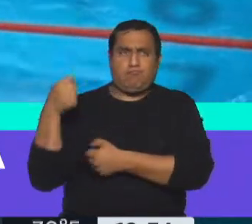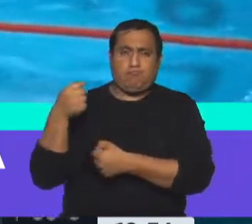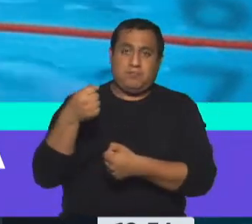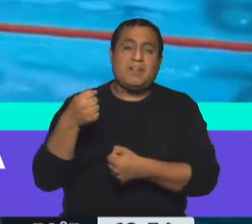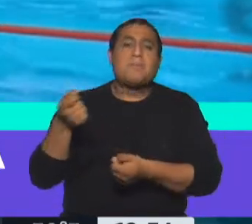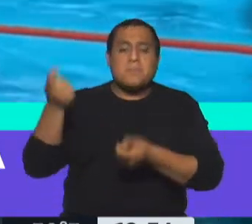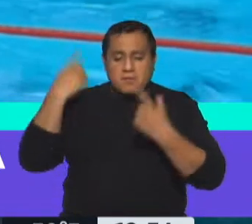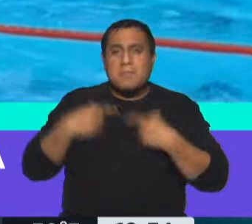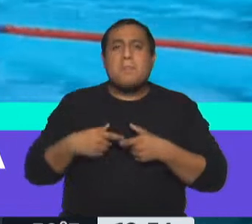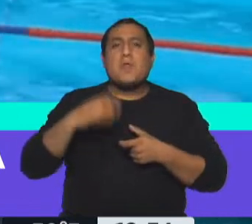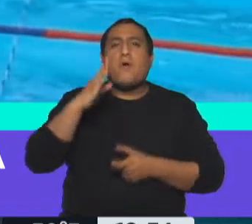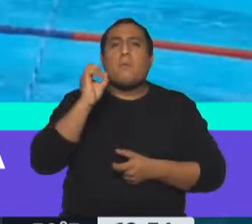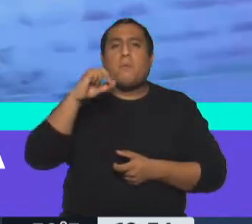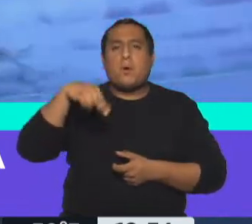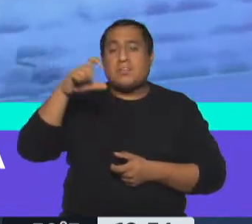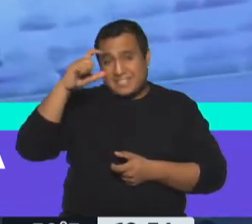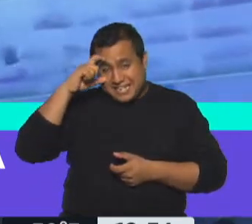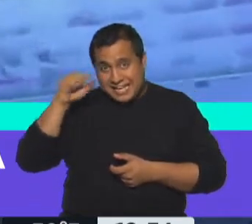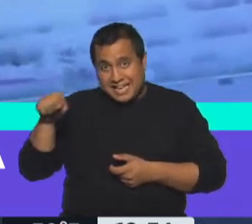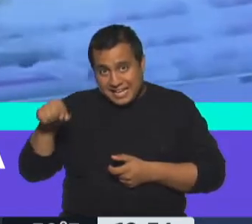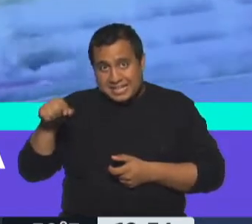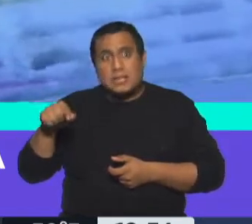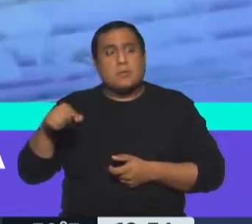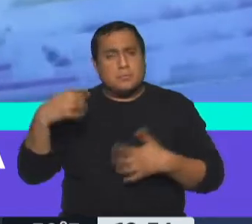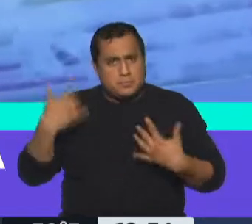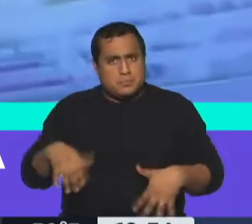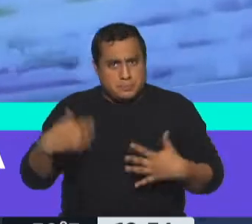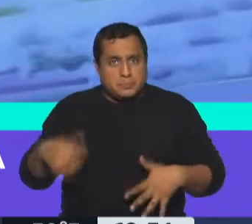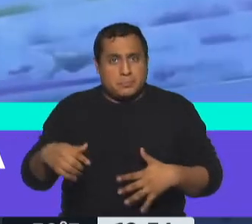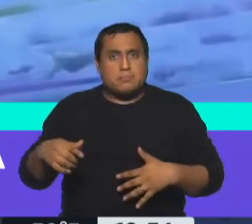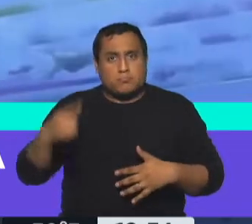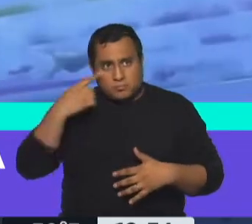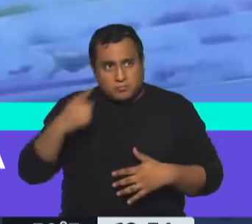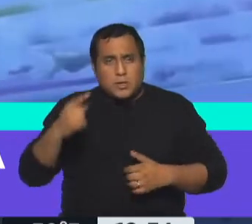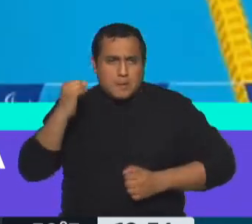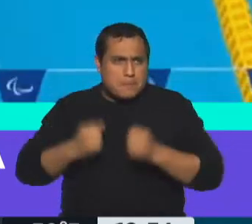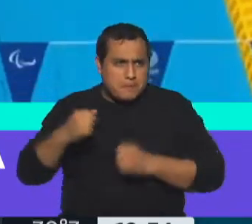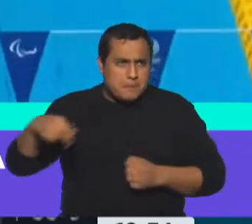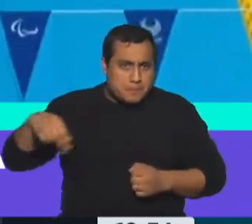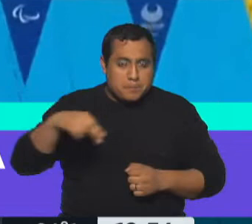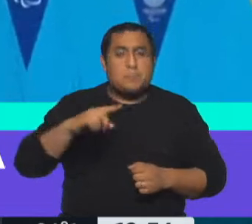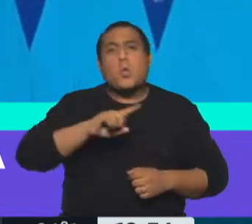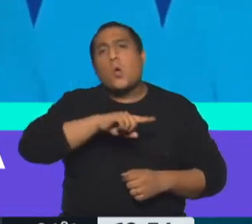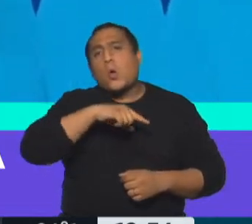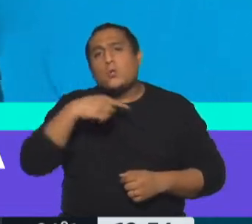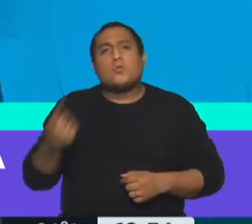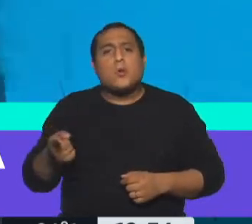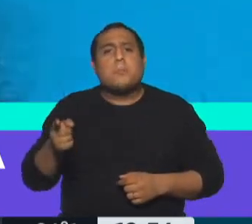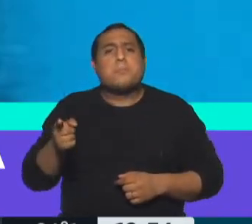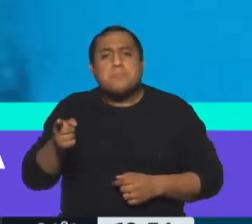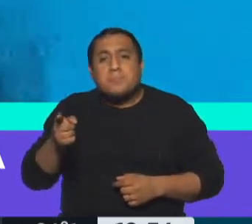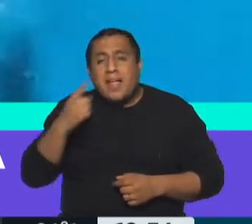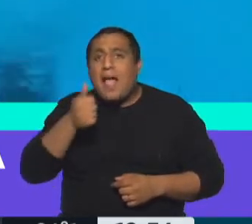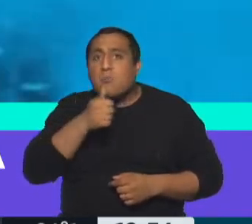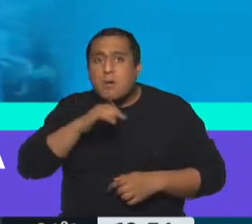bronce aportado desde los 200 metros T36 en atletismo. Y desde el agua, señores, llegó